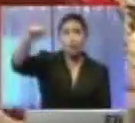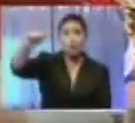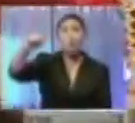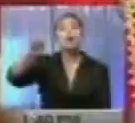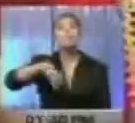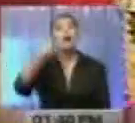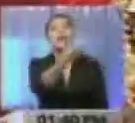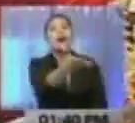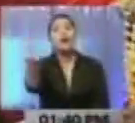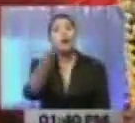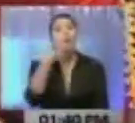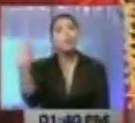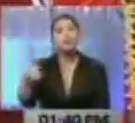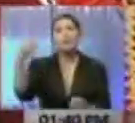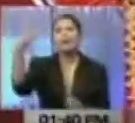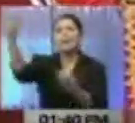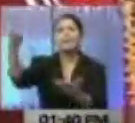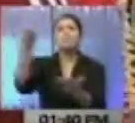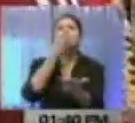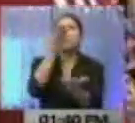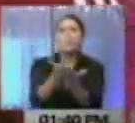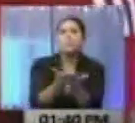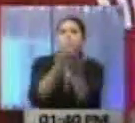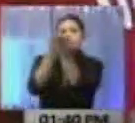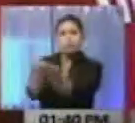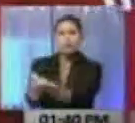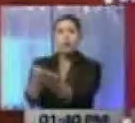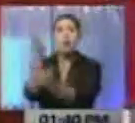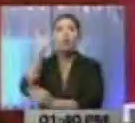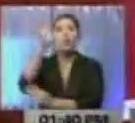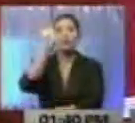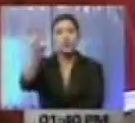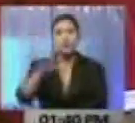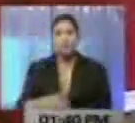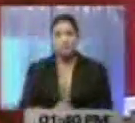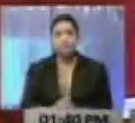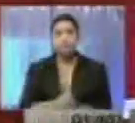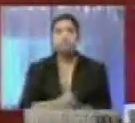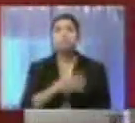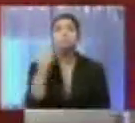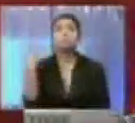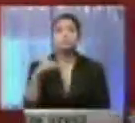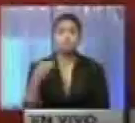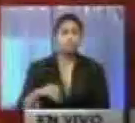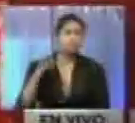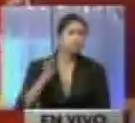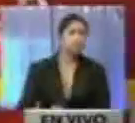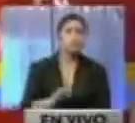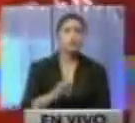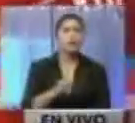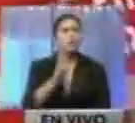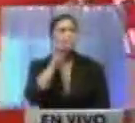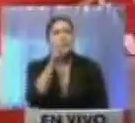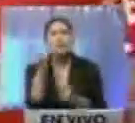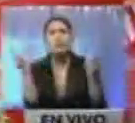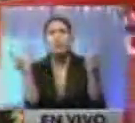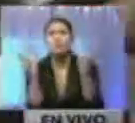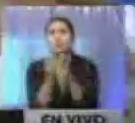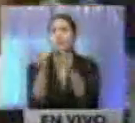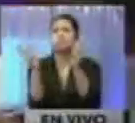para que la juventud le entregue todas sus propuestas para el Congreso de la Patria. Una juventud propositiva, vemos que no es una reunión estéril